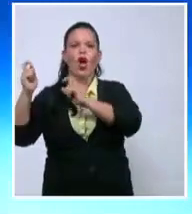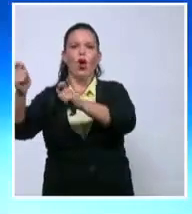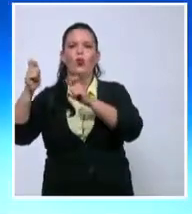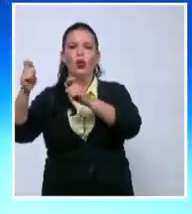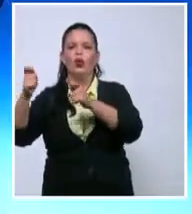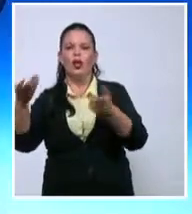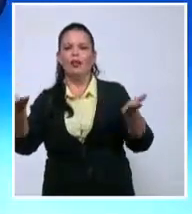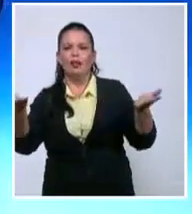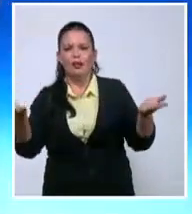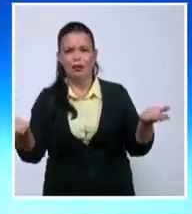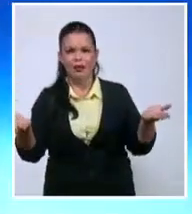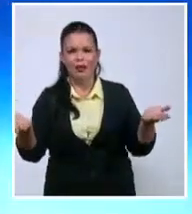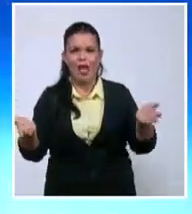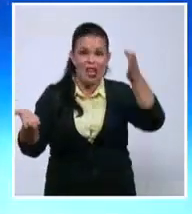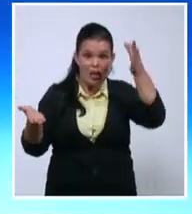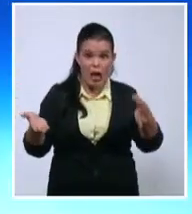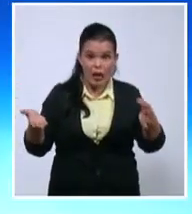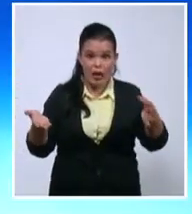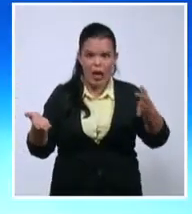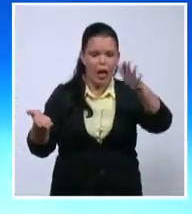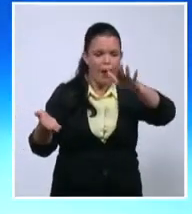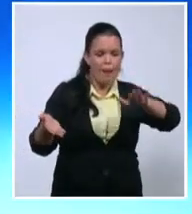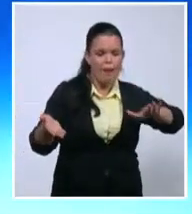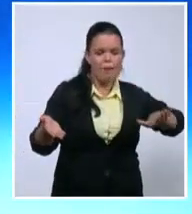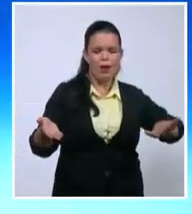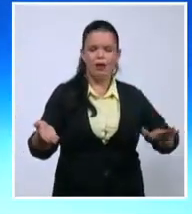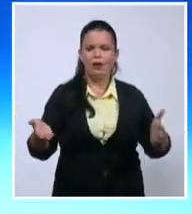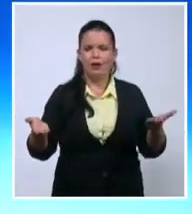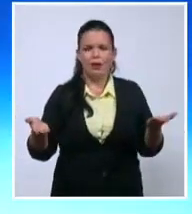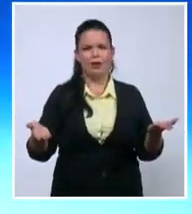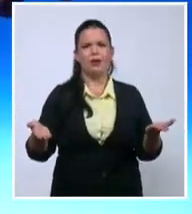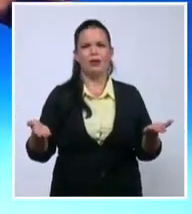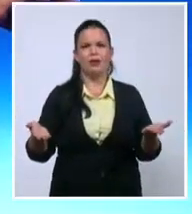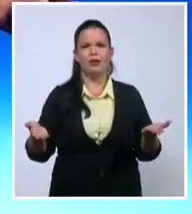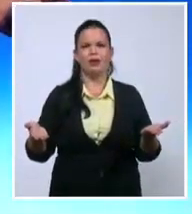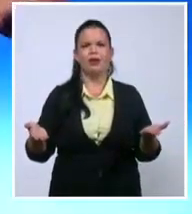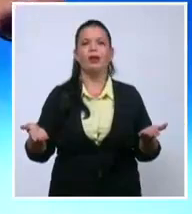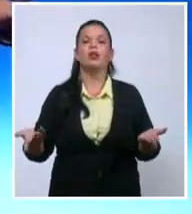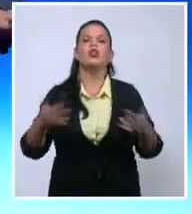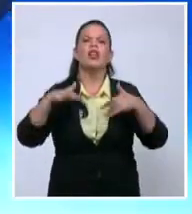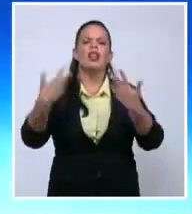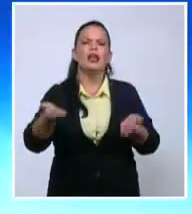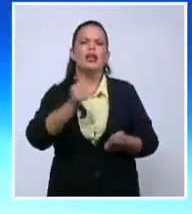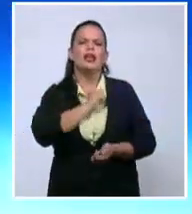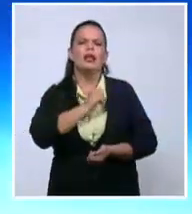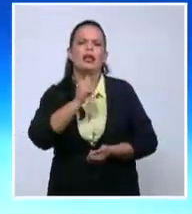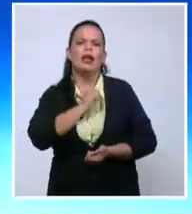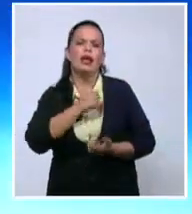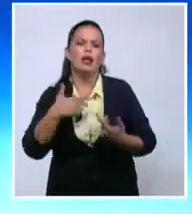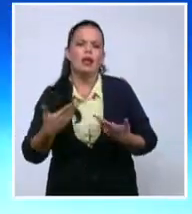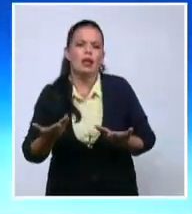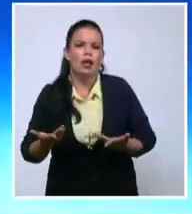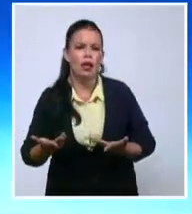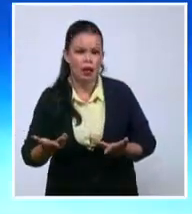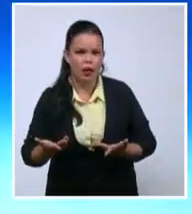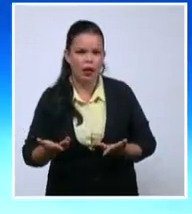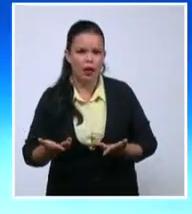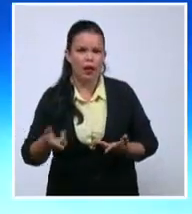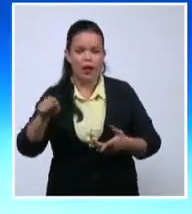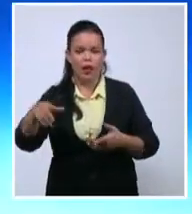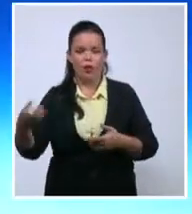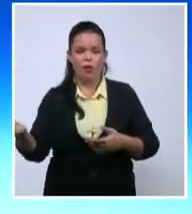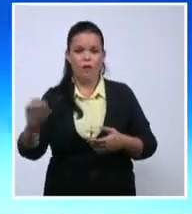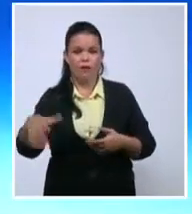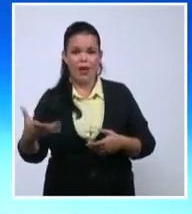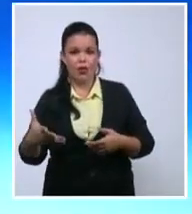verdad, donde no pasa esto que se describe. ¿Será que se busca trasladar eso que se dice en las redes sociales a la realidad material?